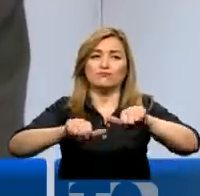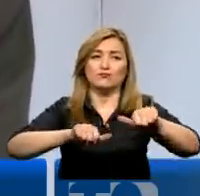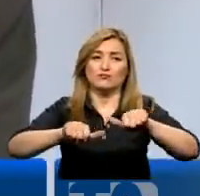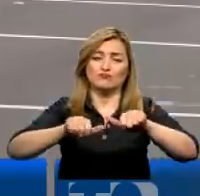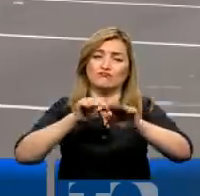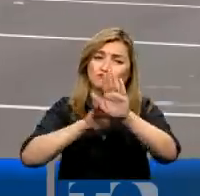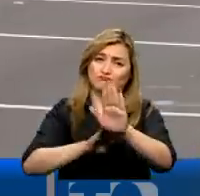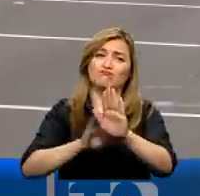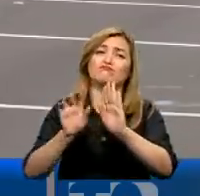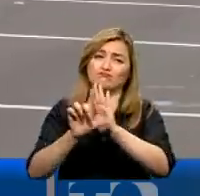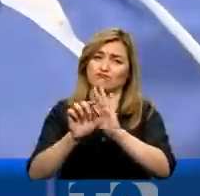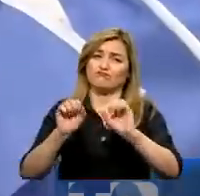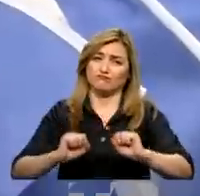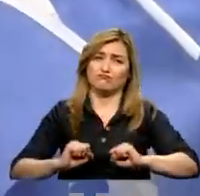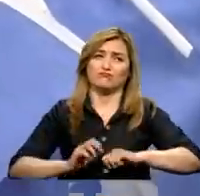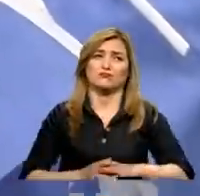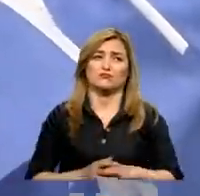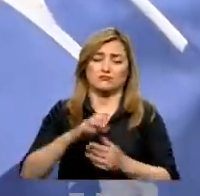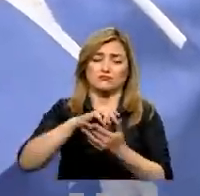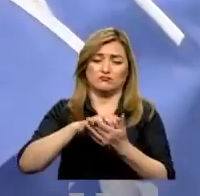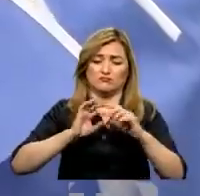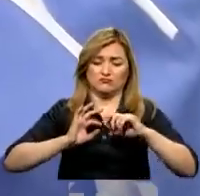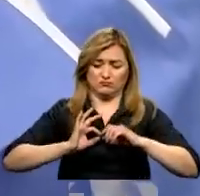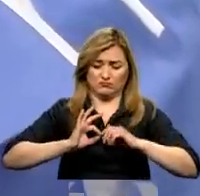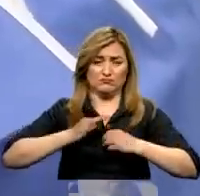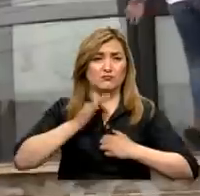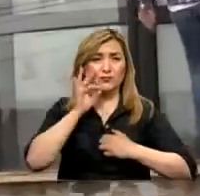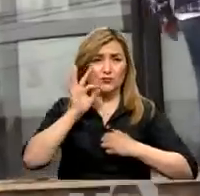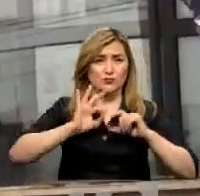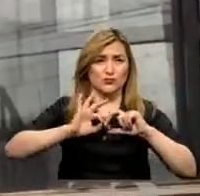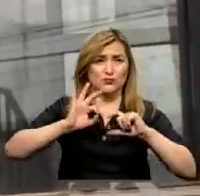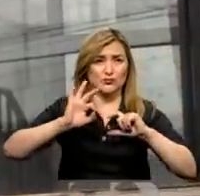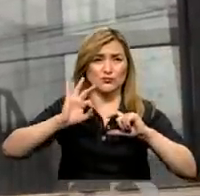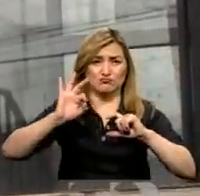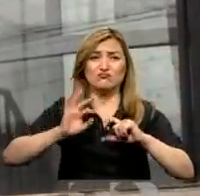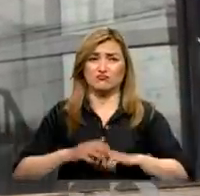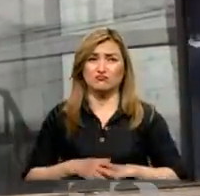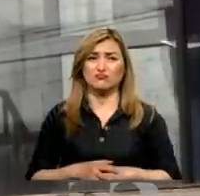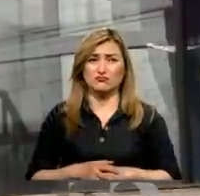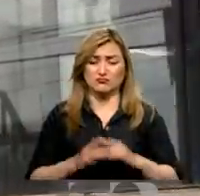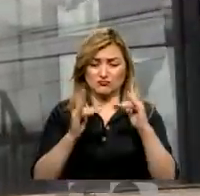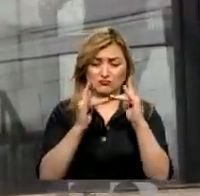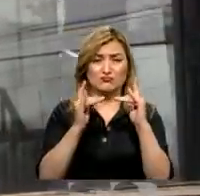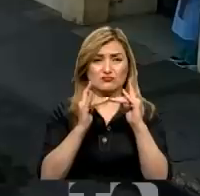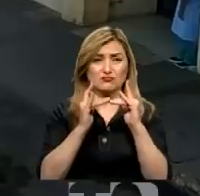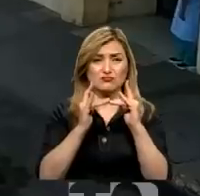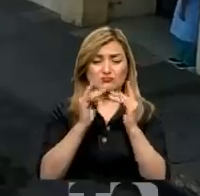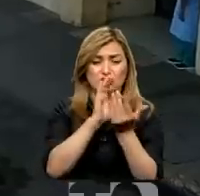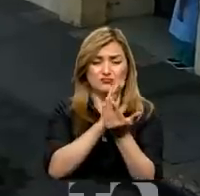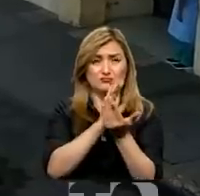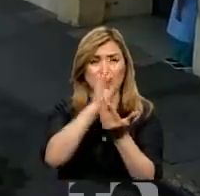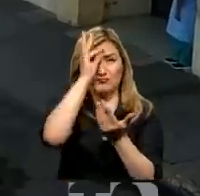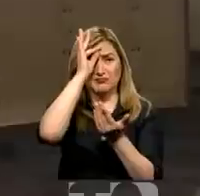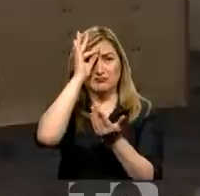legal para hacerlo. A nivel de la provincia ha habido un incremento de contagios en los últimos días. Hasta el momento, las camas UCI están en el 100% en el IES y en el